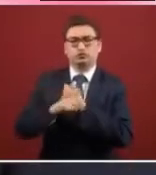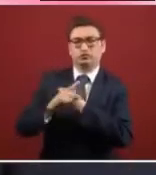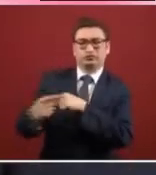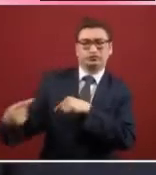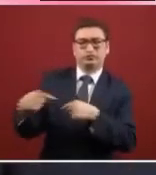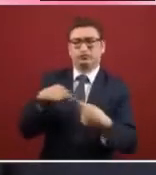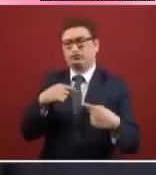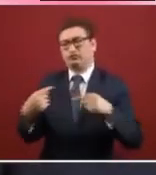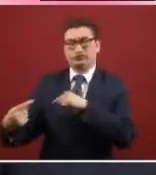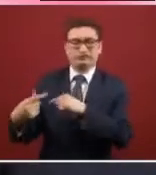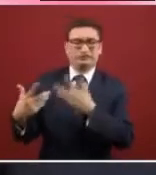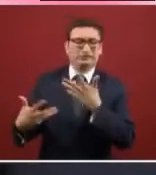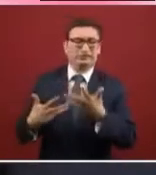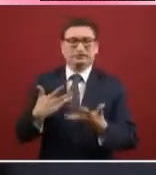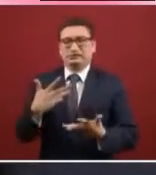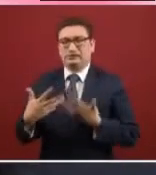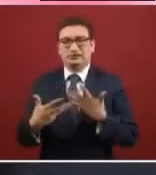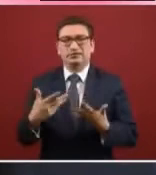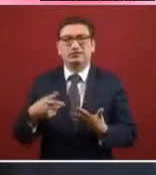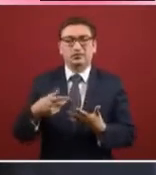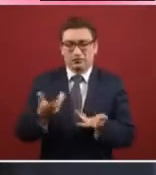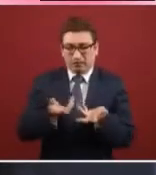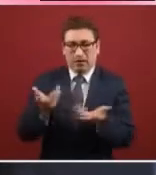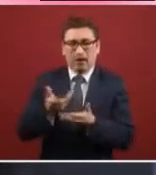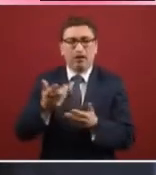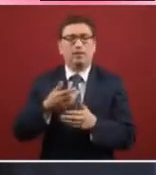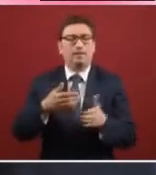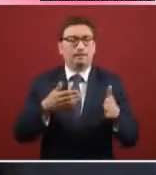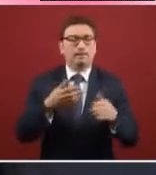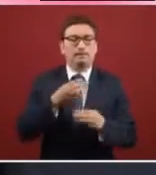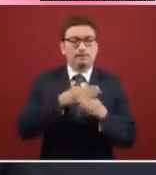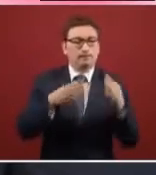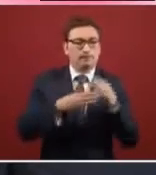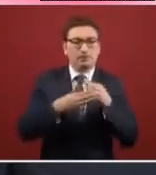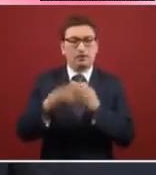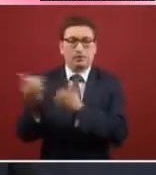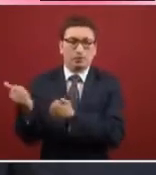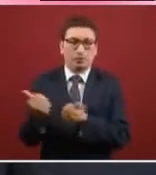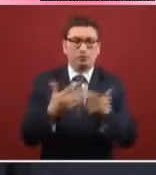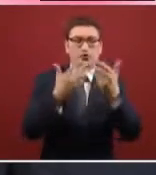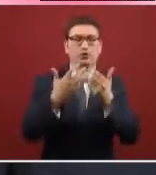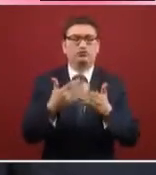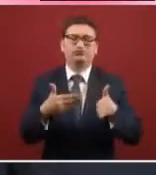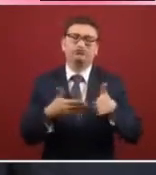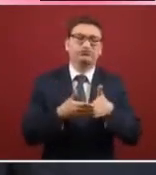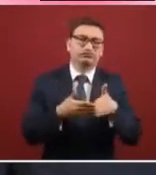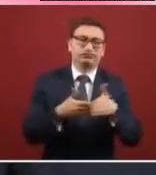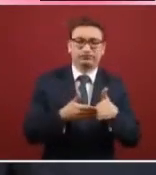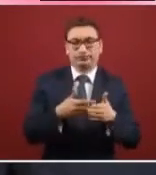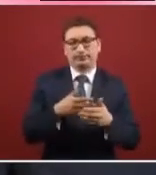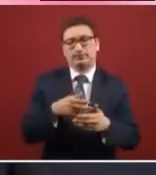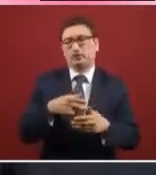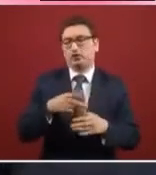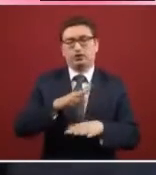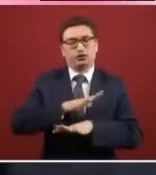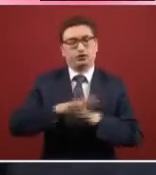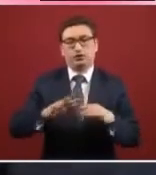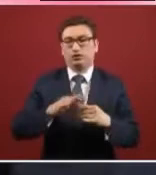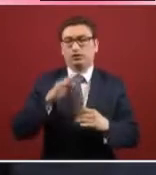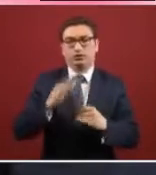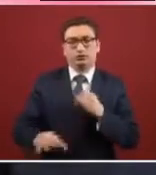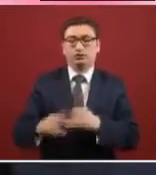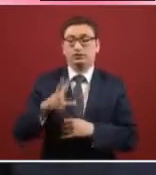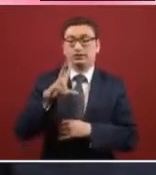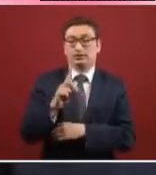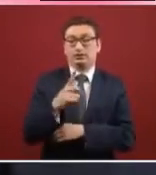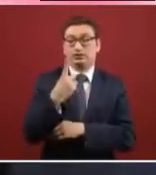them, so they were blocking las acciones de traslado de maquinaria, pero finalmente el 31 de agosto es nuestra fecha